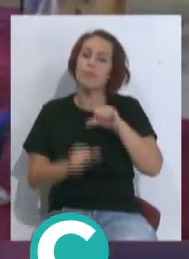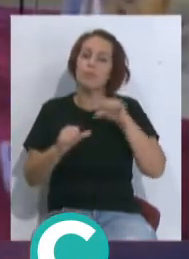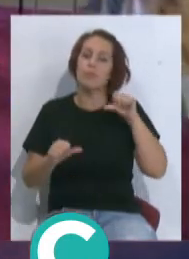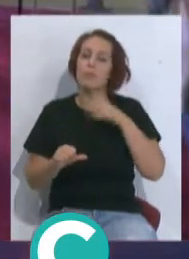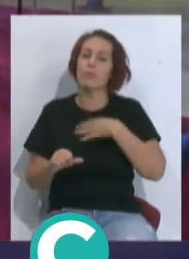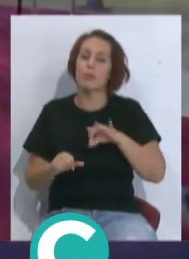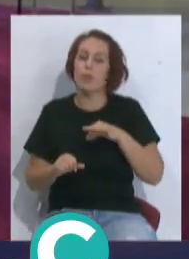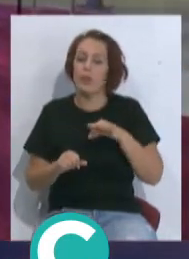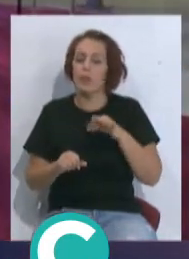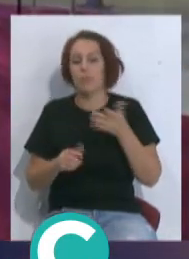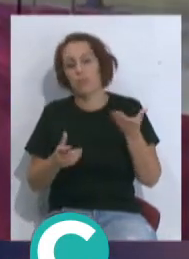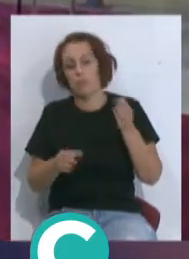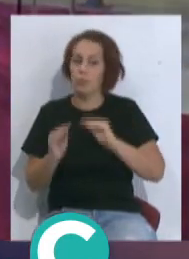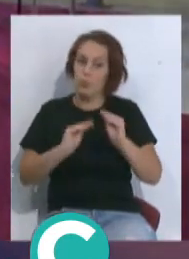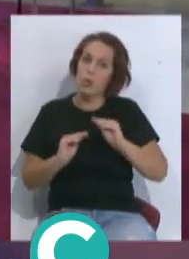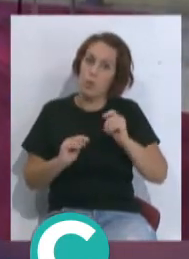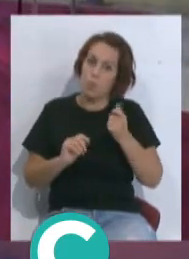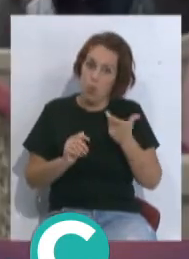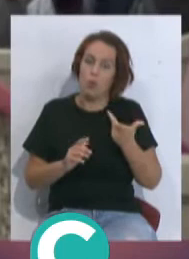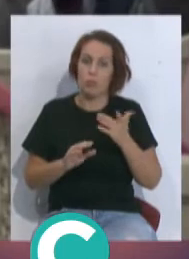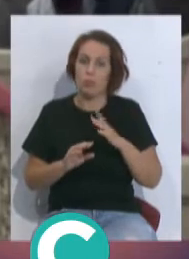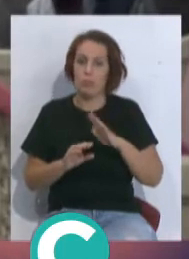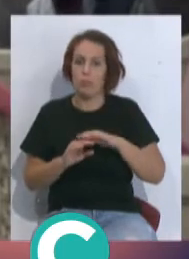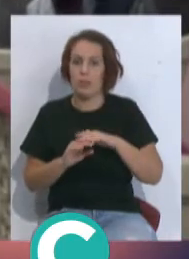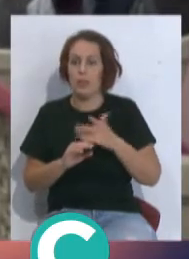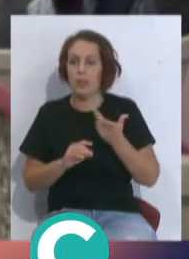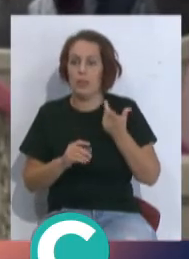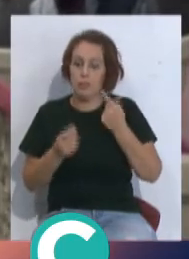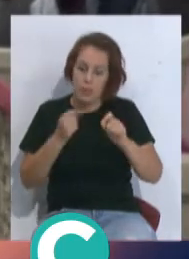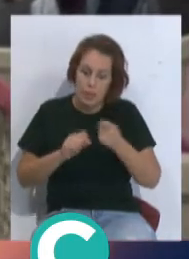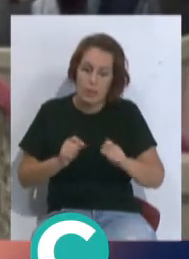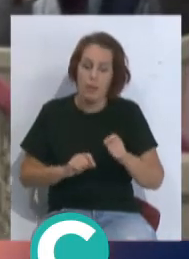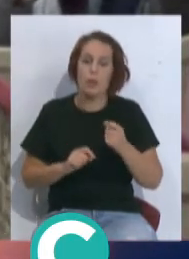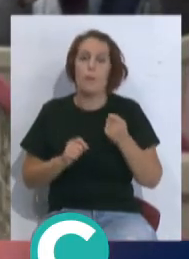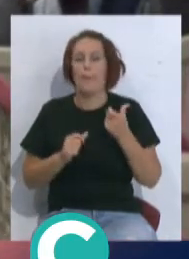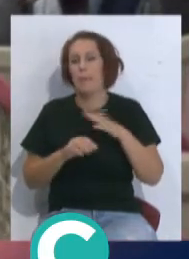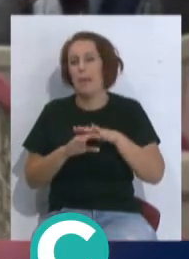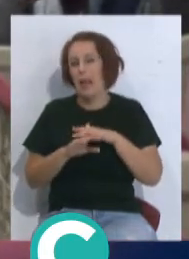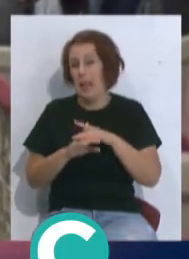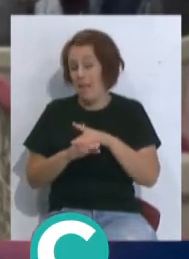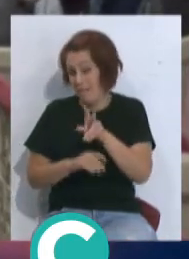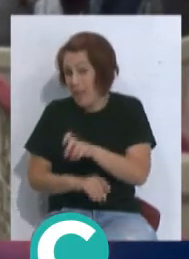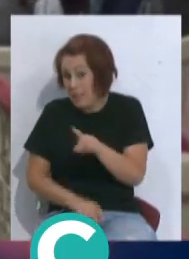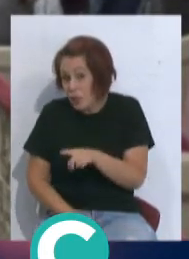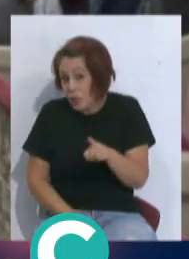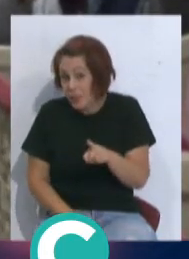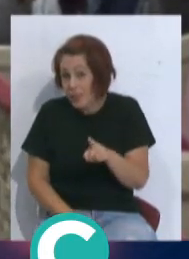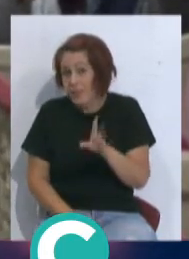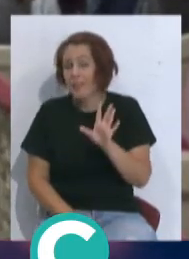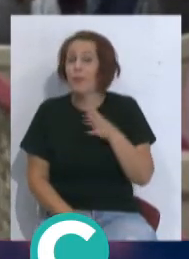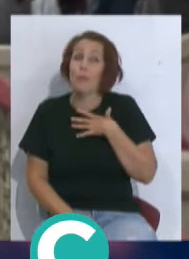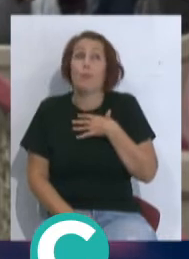puede arreglar, eso, ¿no? Para un sitio y para otro. Yo y lo entiendo. ¿La picaresca o qué? Bueno, eso también puede